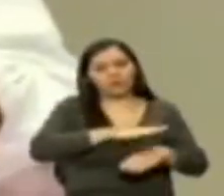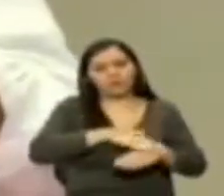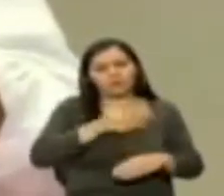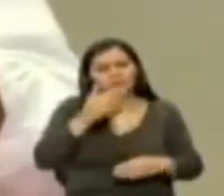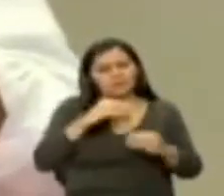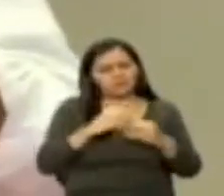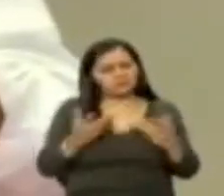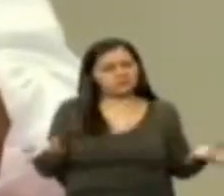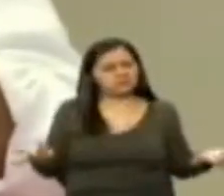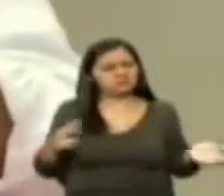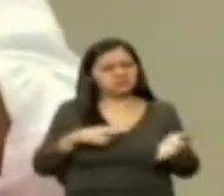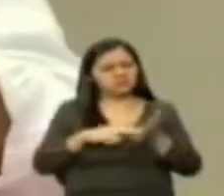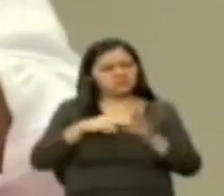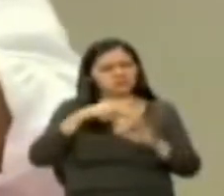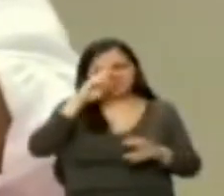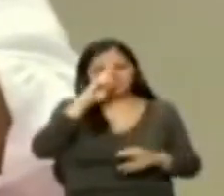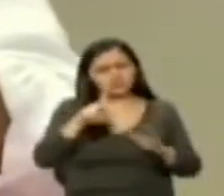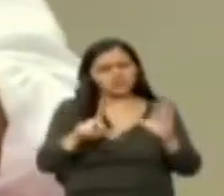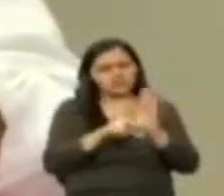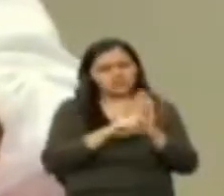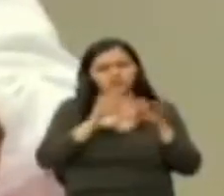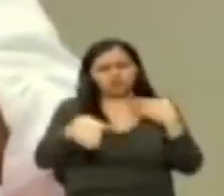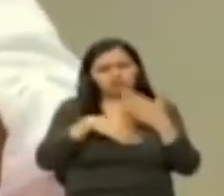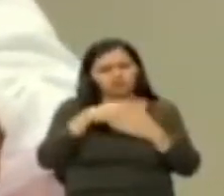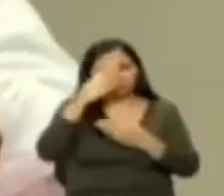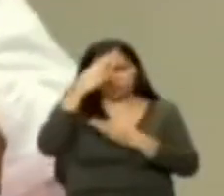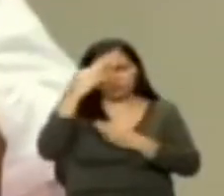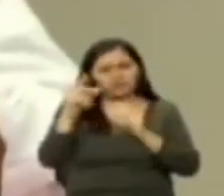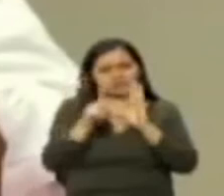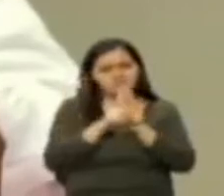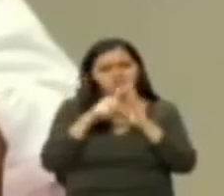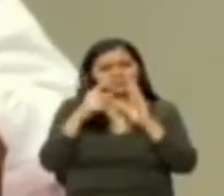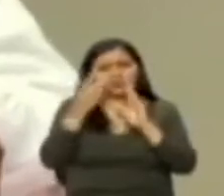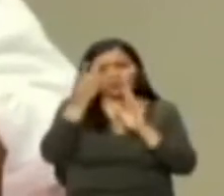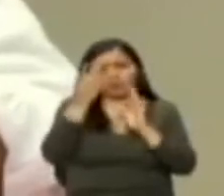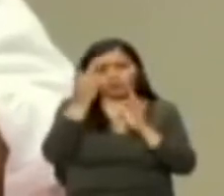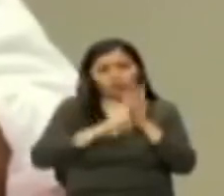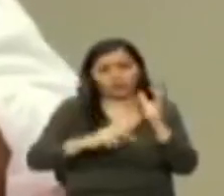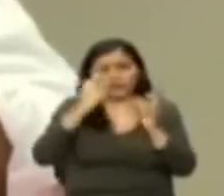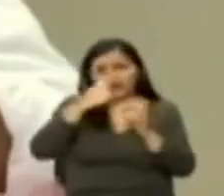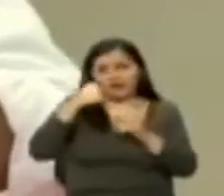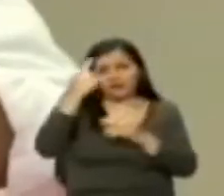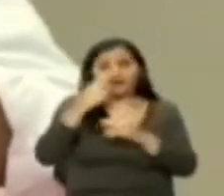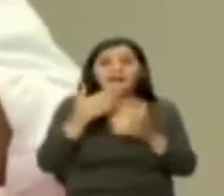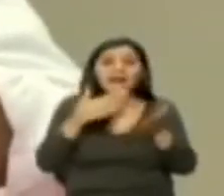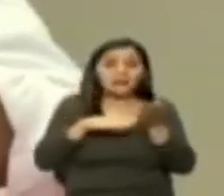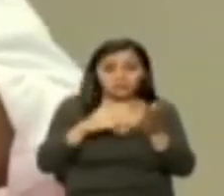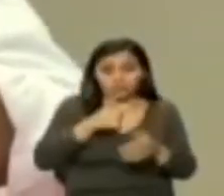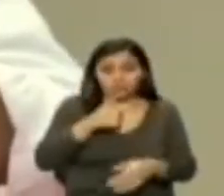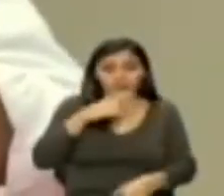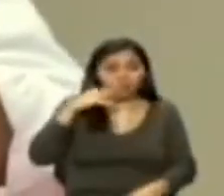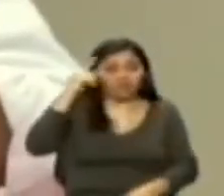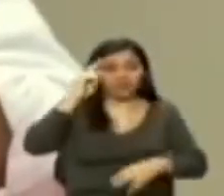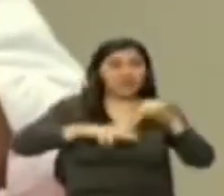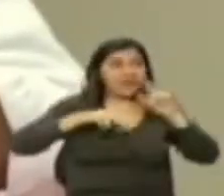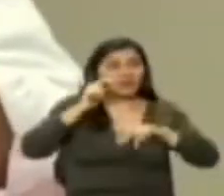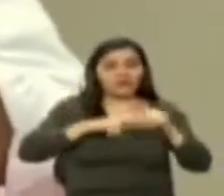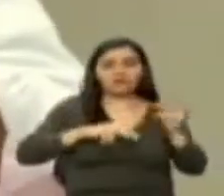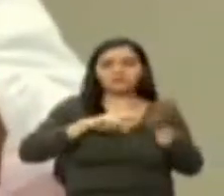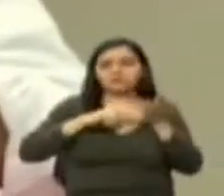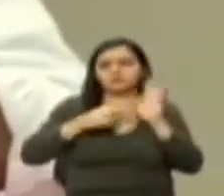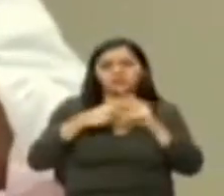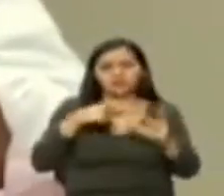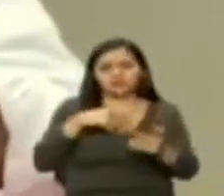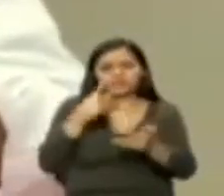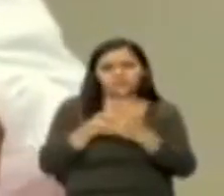Basta. Todos debemos someternos a la ley. Y la doble moral. Si yo hiciera esto, estaría preso. Pero como ha hecho un pie de Pachacuti,